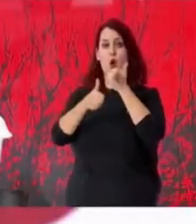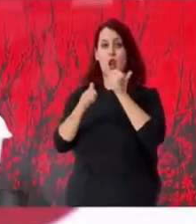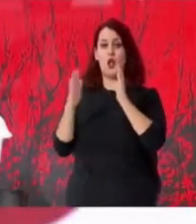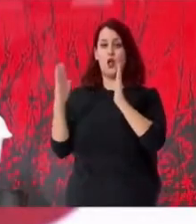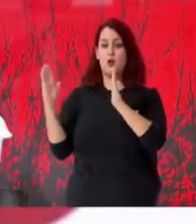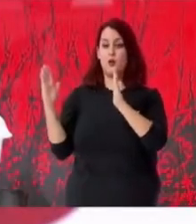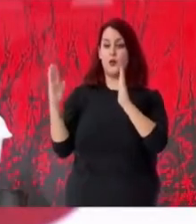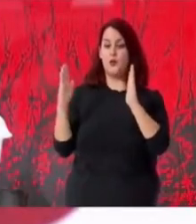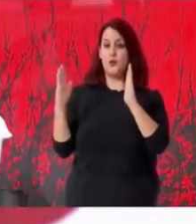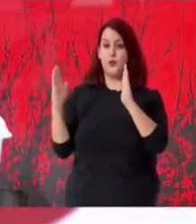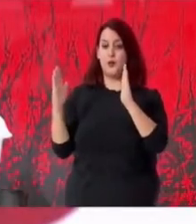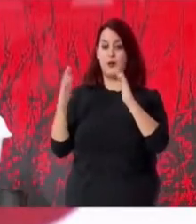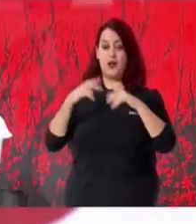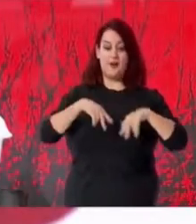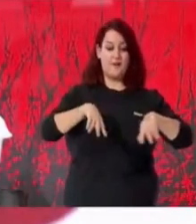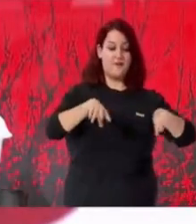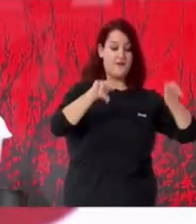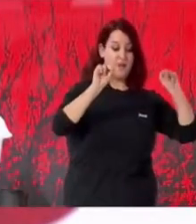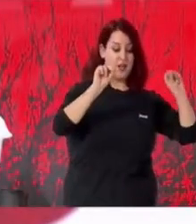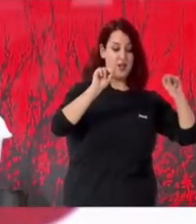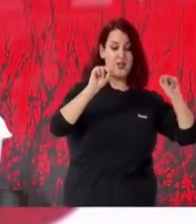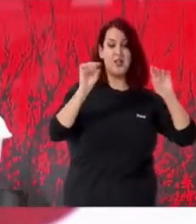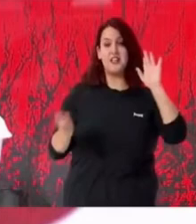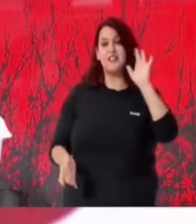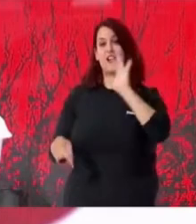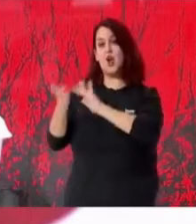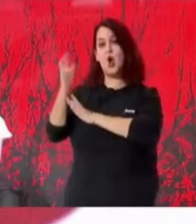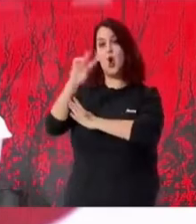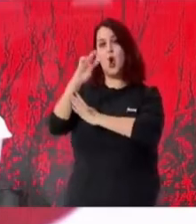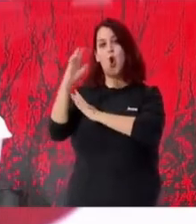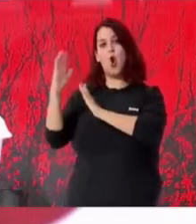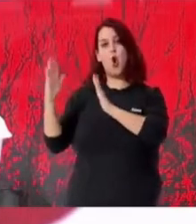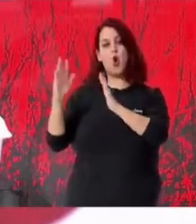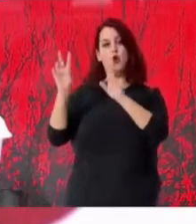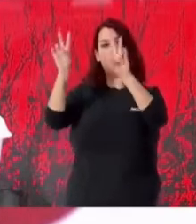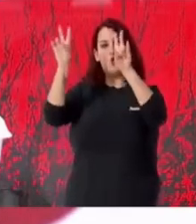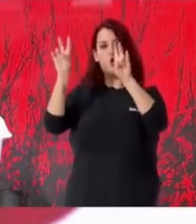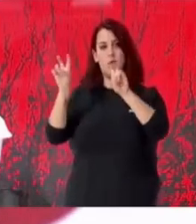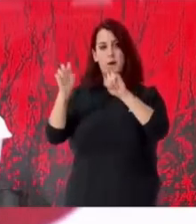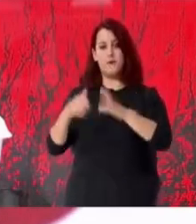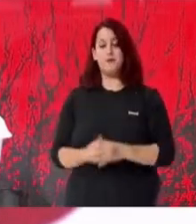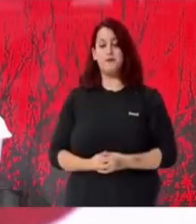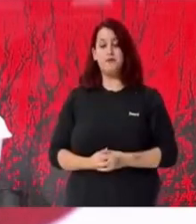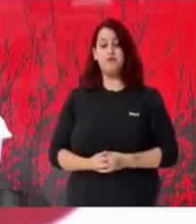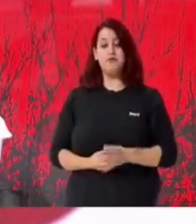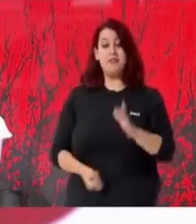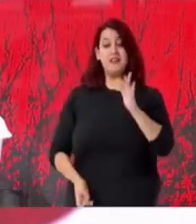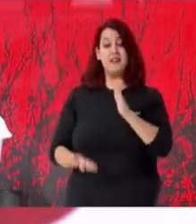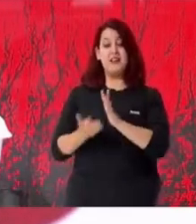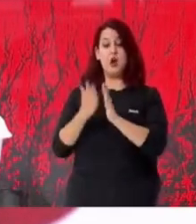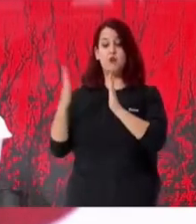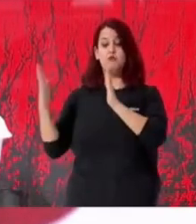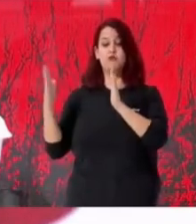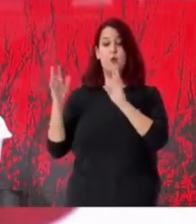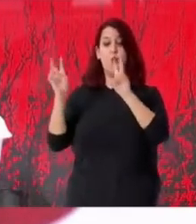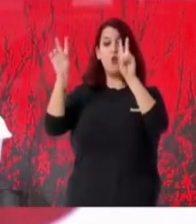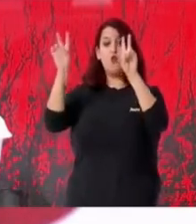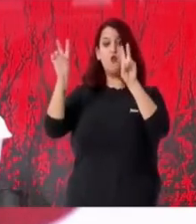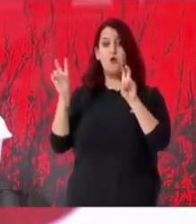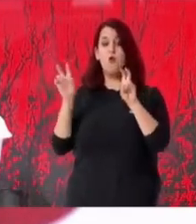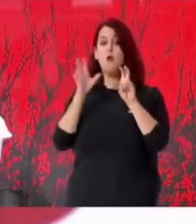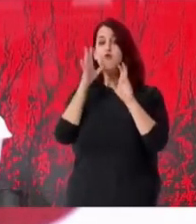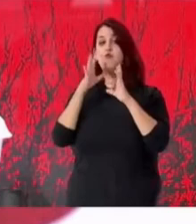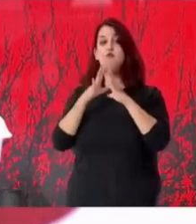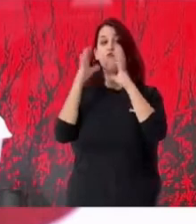acabó y otro régimen que nació. Y nació otro régimen mediante